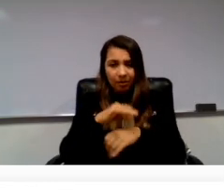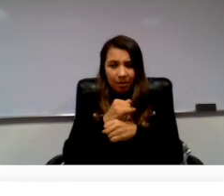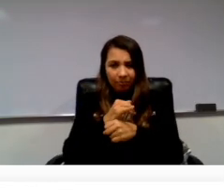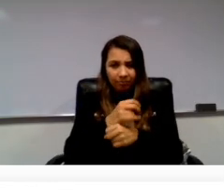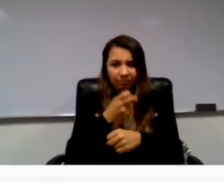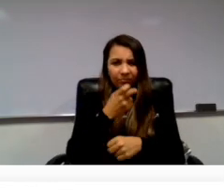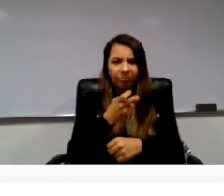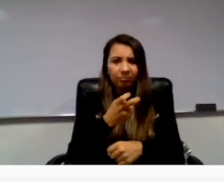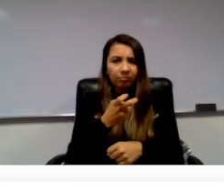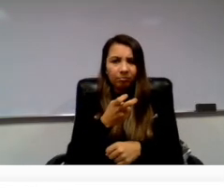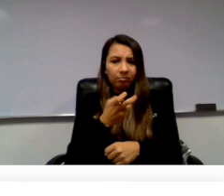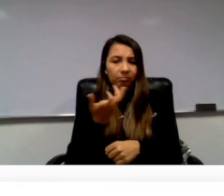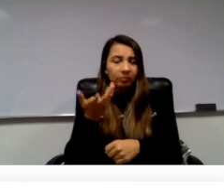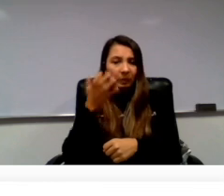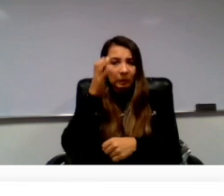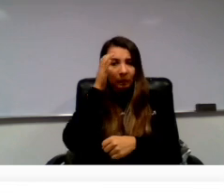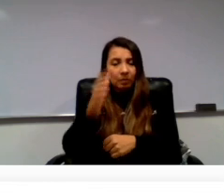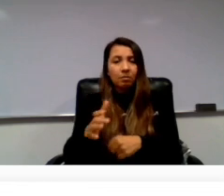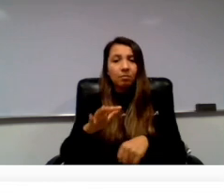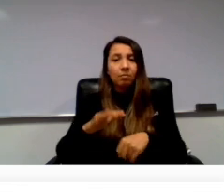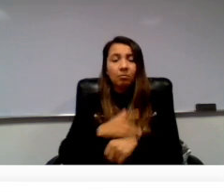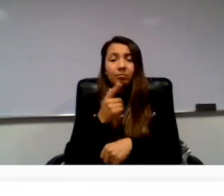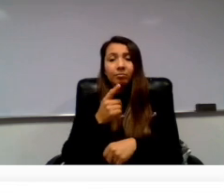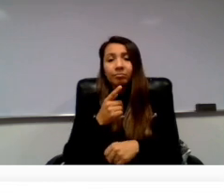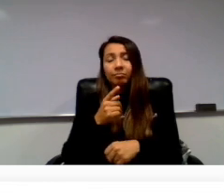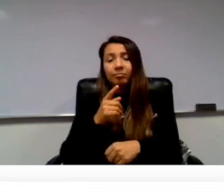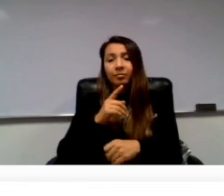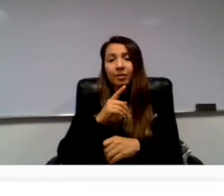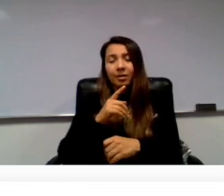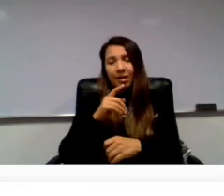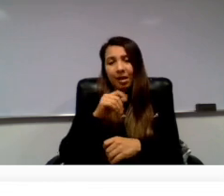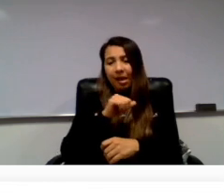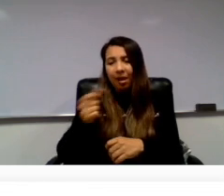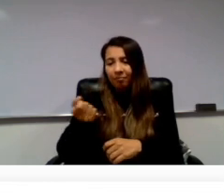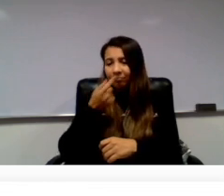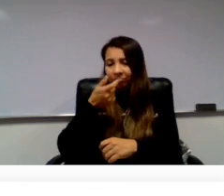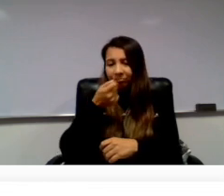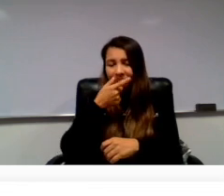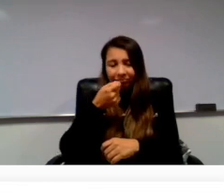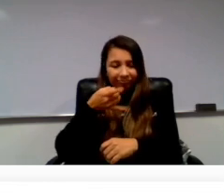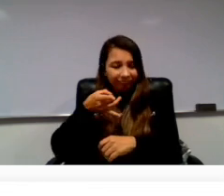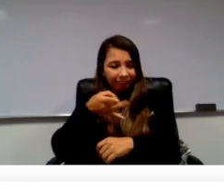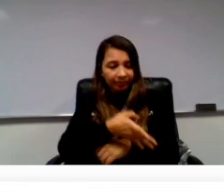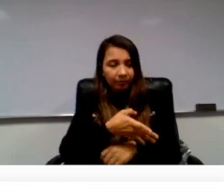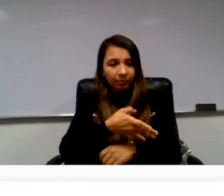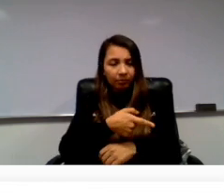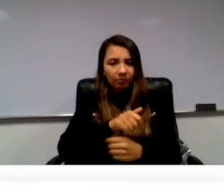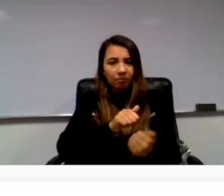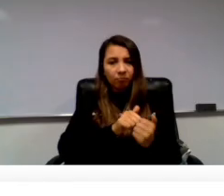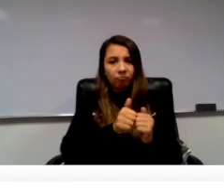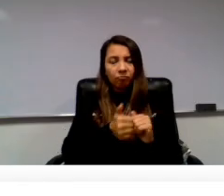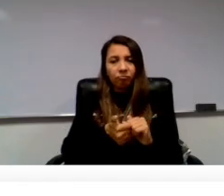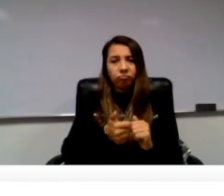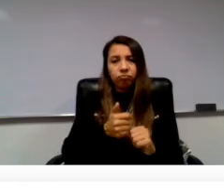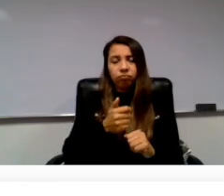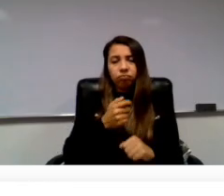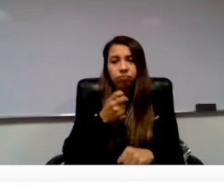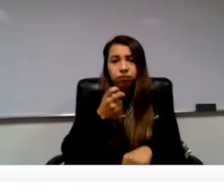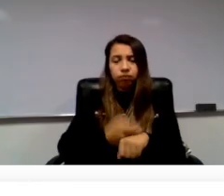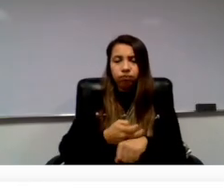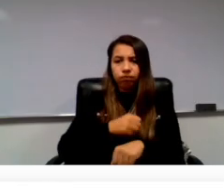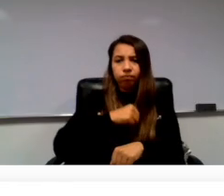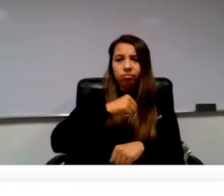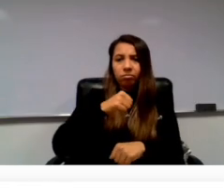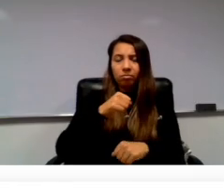es catastrófico, porque con los antibióticos se ocasionan resistencias, así como los virus sabemos que pueden dar